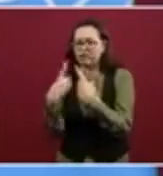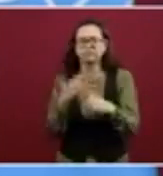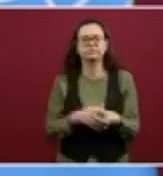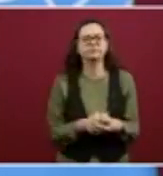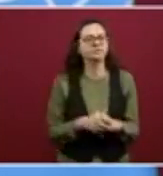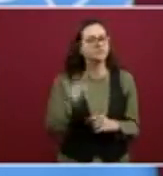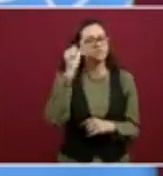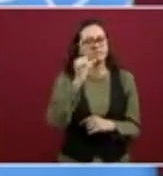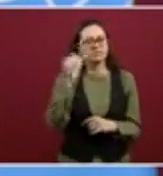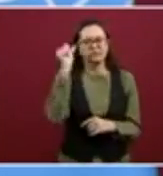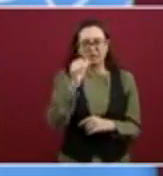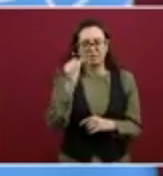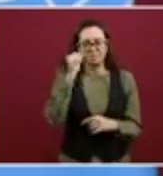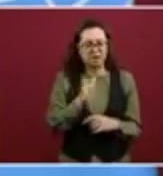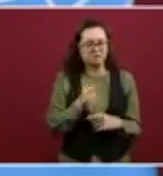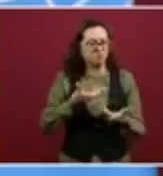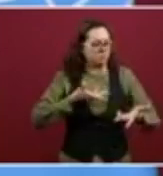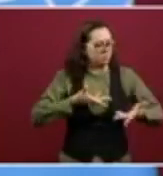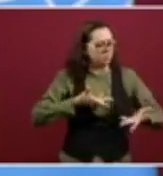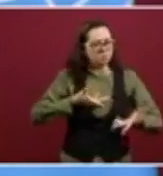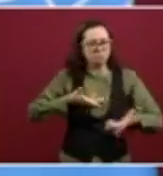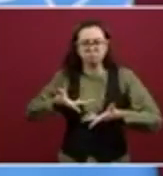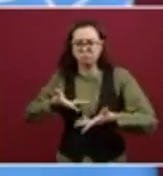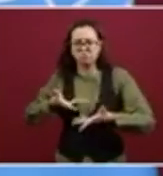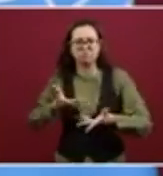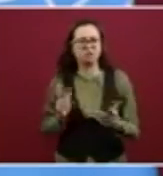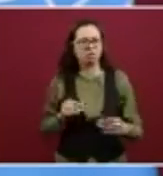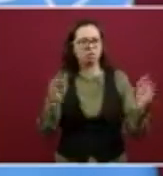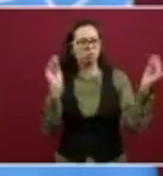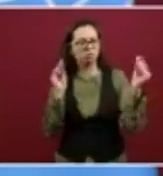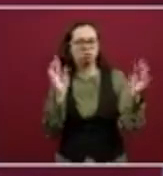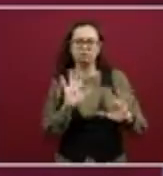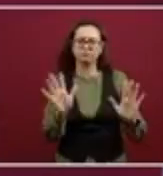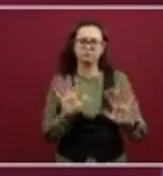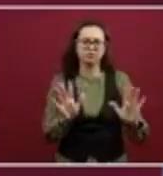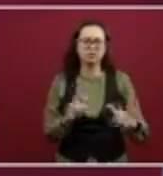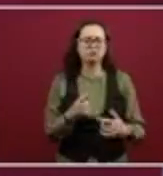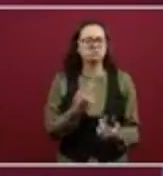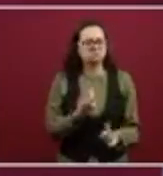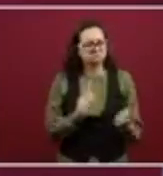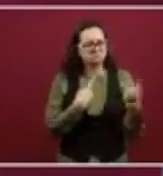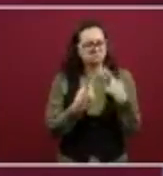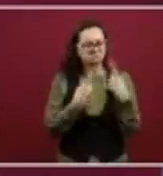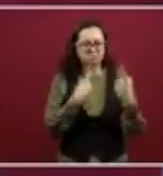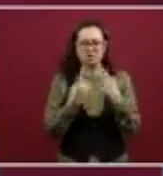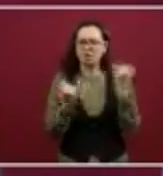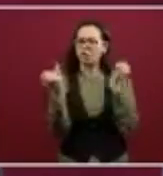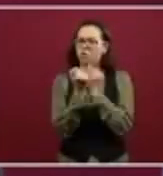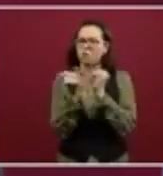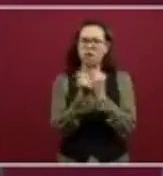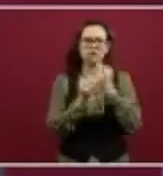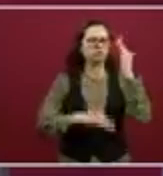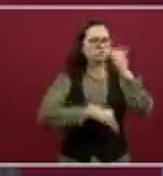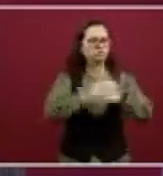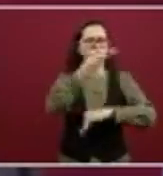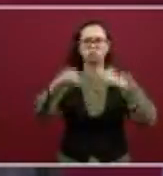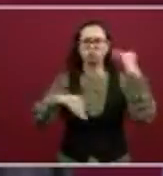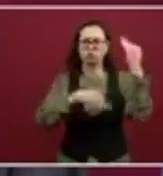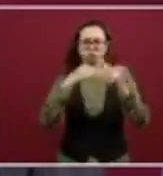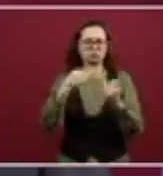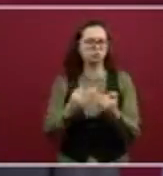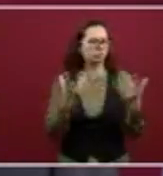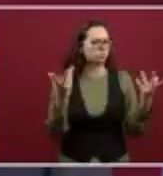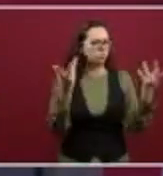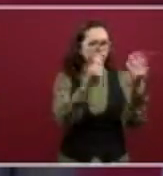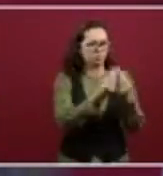buscar siempre el diálogo, no la confrontación, y hacerlo con todos. Vamos a hacerlo con